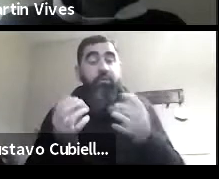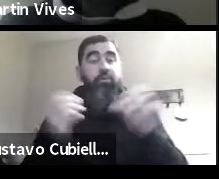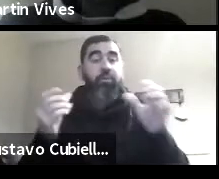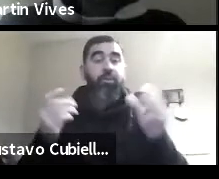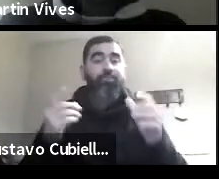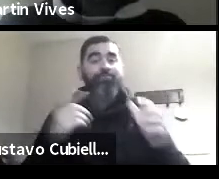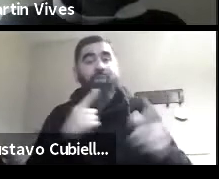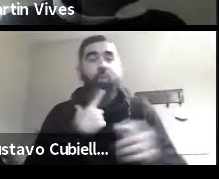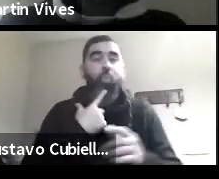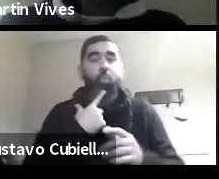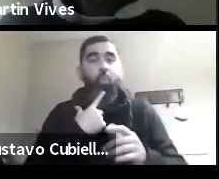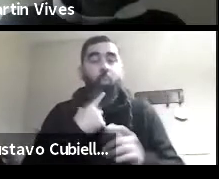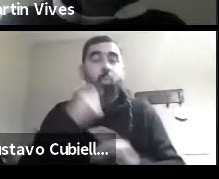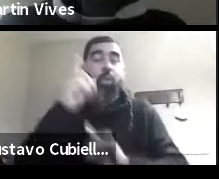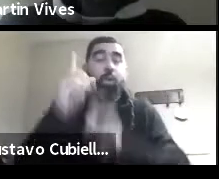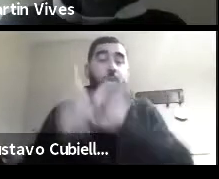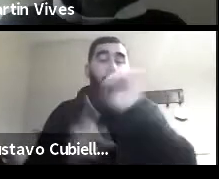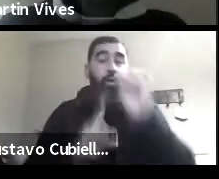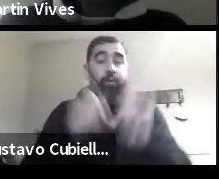inseguridad.